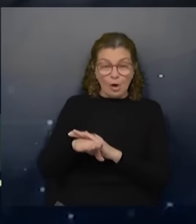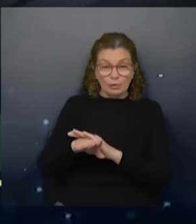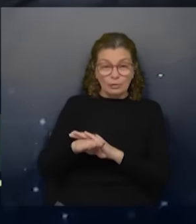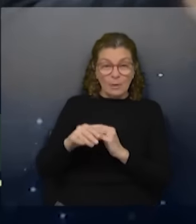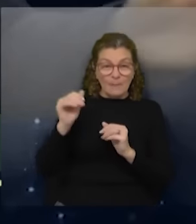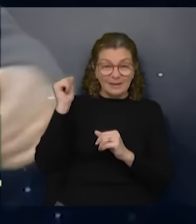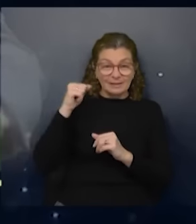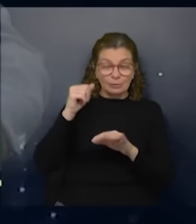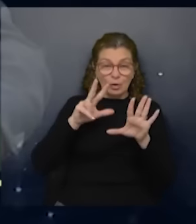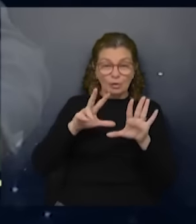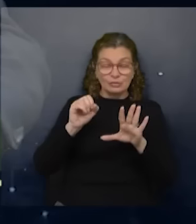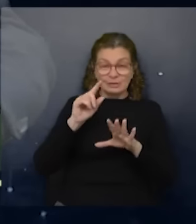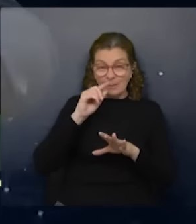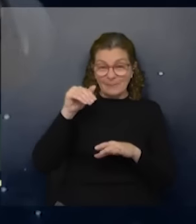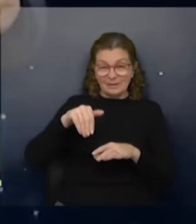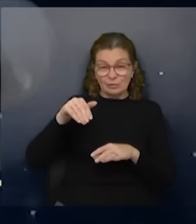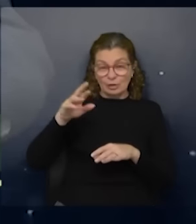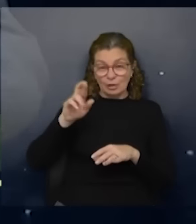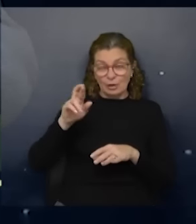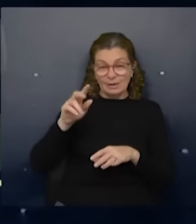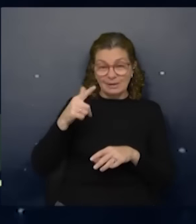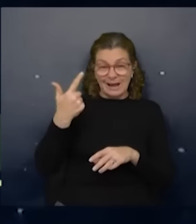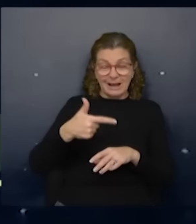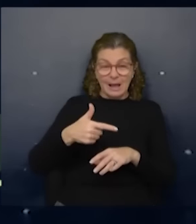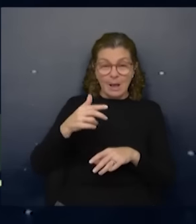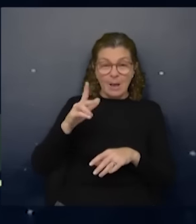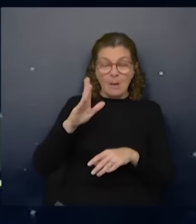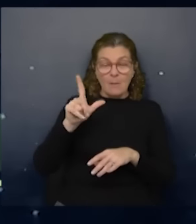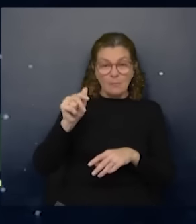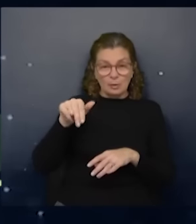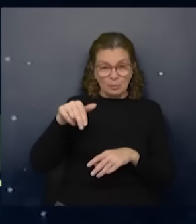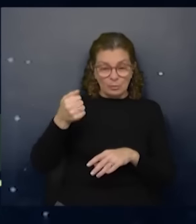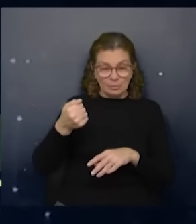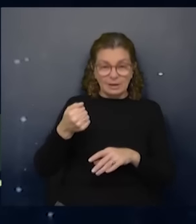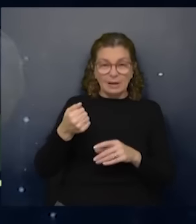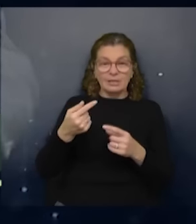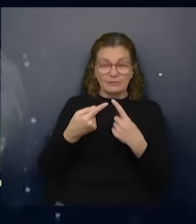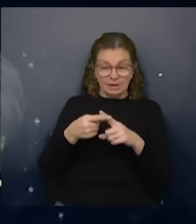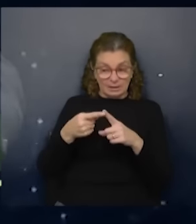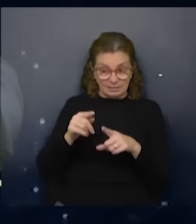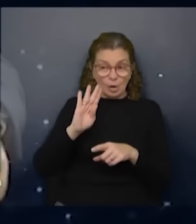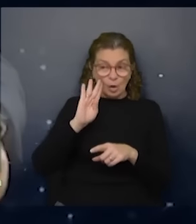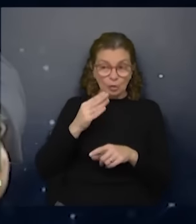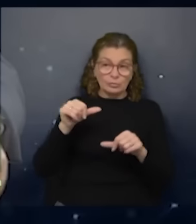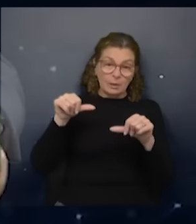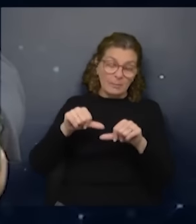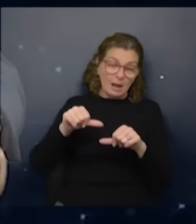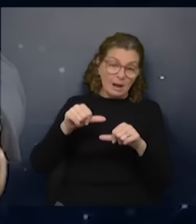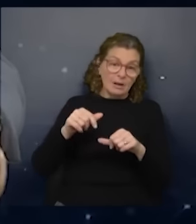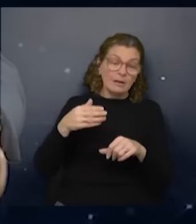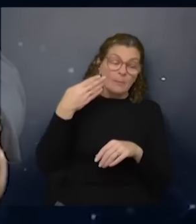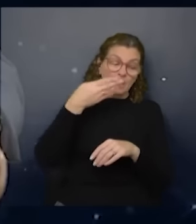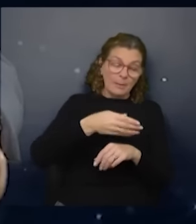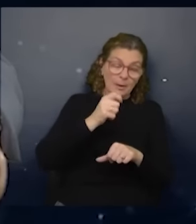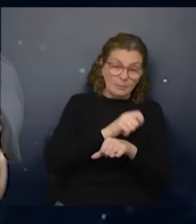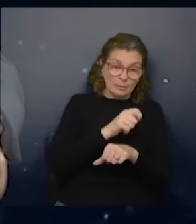ahí pudriendose ni lo que pasó eran lo pason pluna hubo sí inconductas Que obviamente pasaron a la justicia cuando se